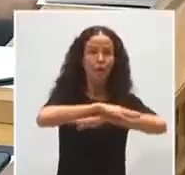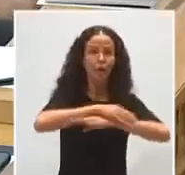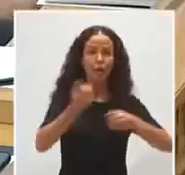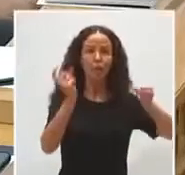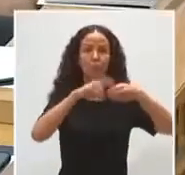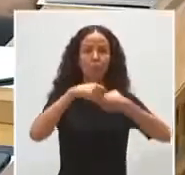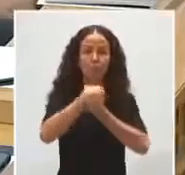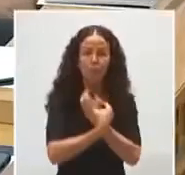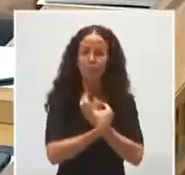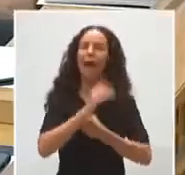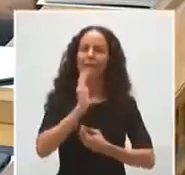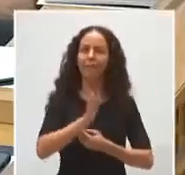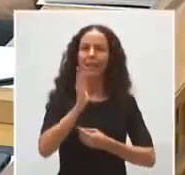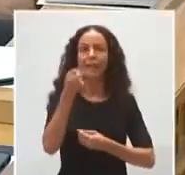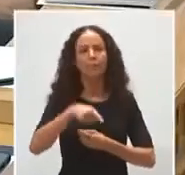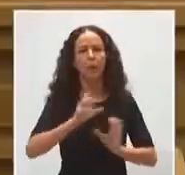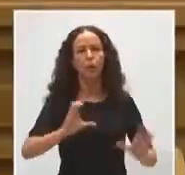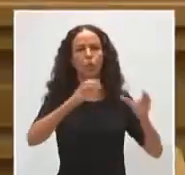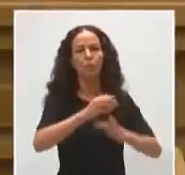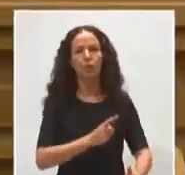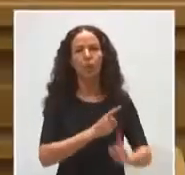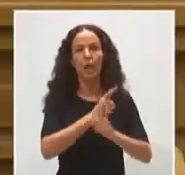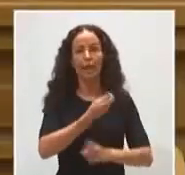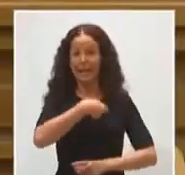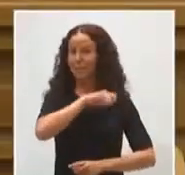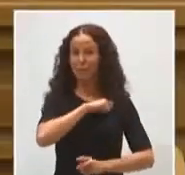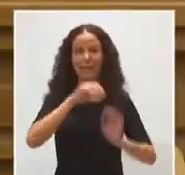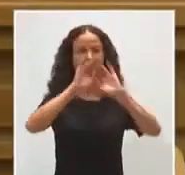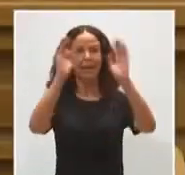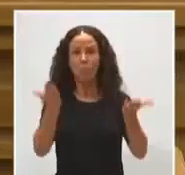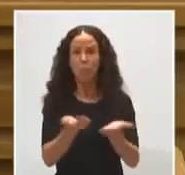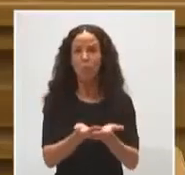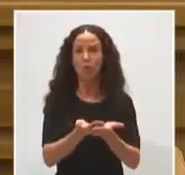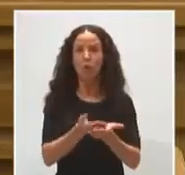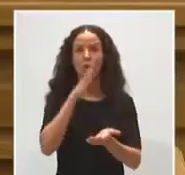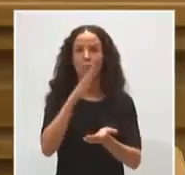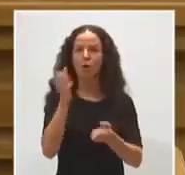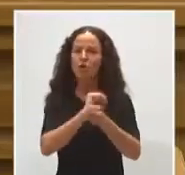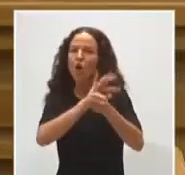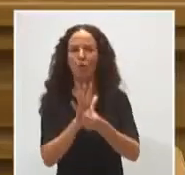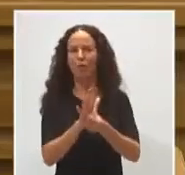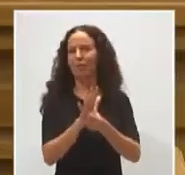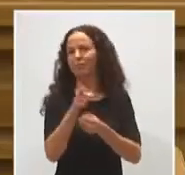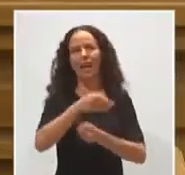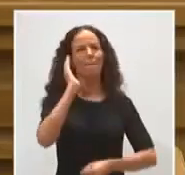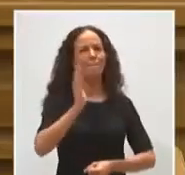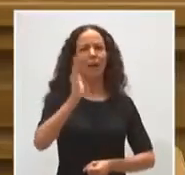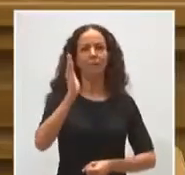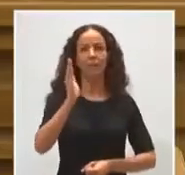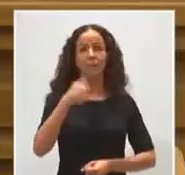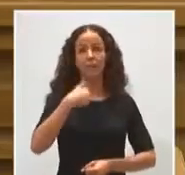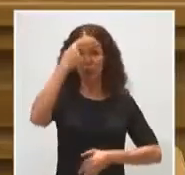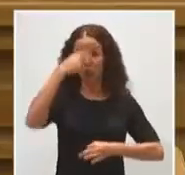no lo han hecho pero estaban en la oposición en españa y en el mundo entero con una legislatura del cob y yo creo que no va a ser el caso